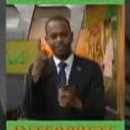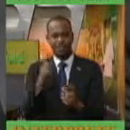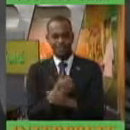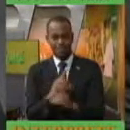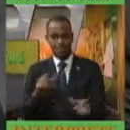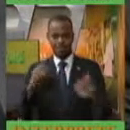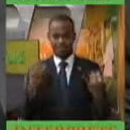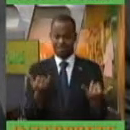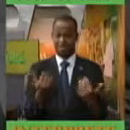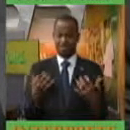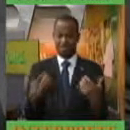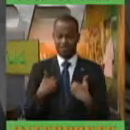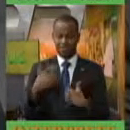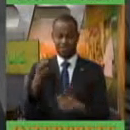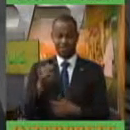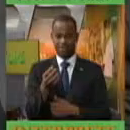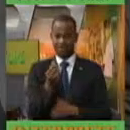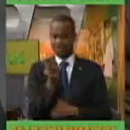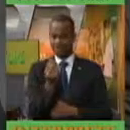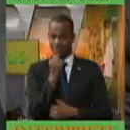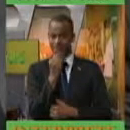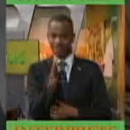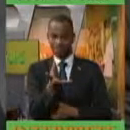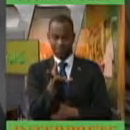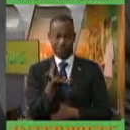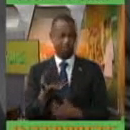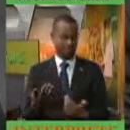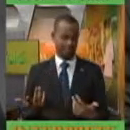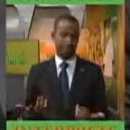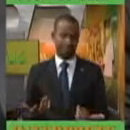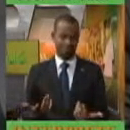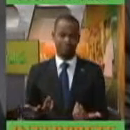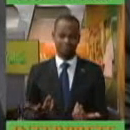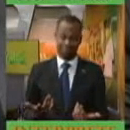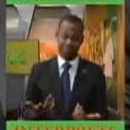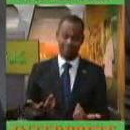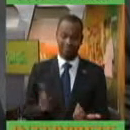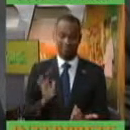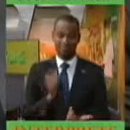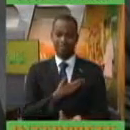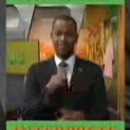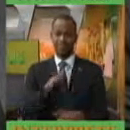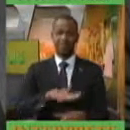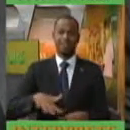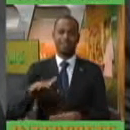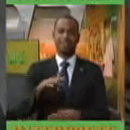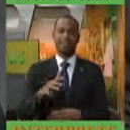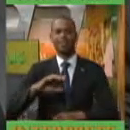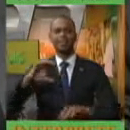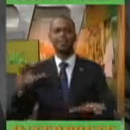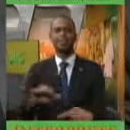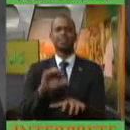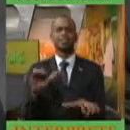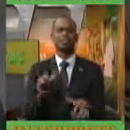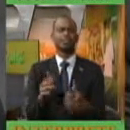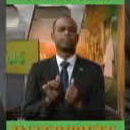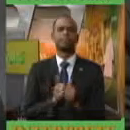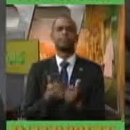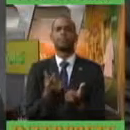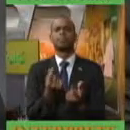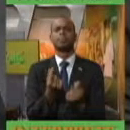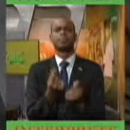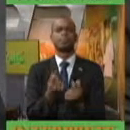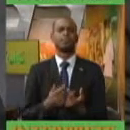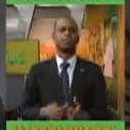decirlo, que tendremos en nuestro país este próximo 15 de mayo. En nuestra zona estamos trabajando de la siguiente manera.